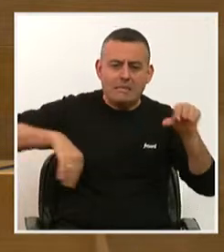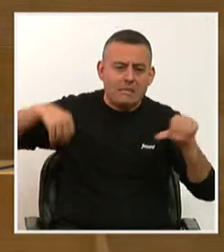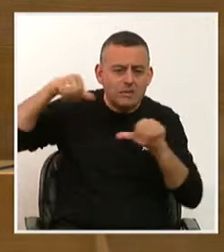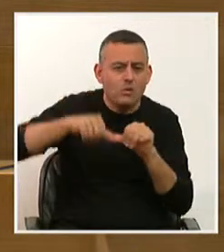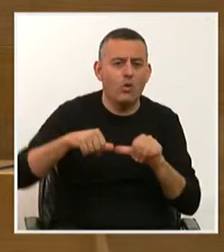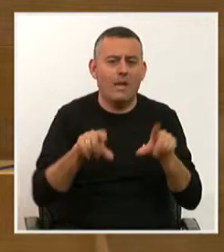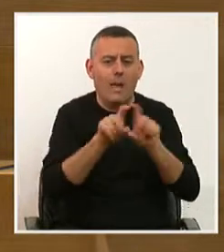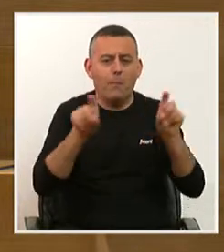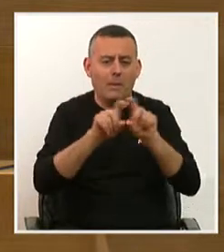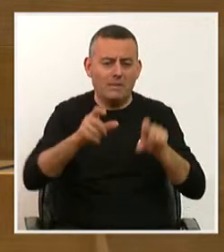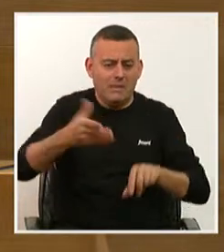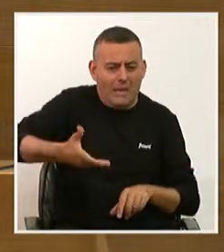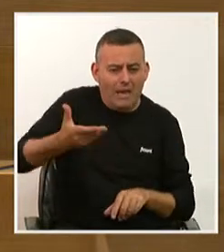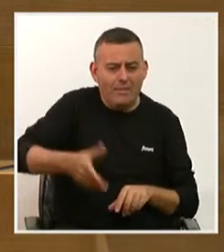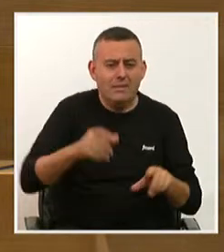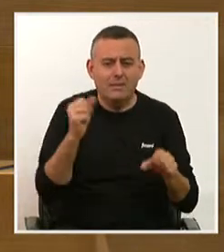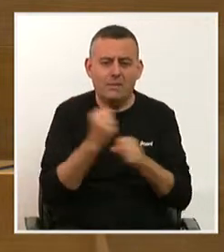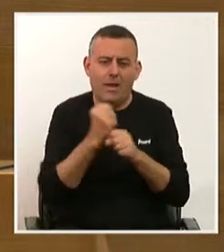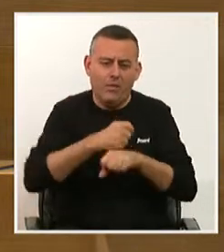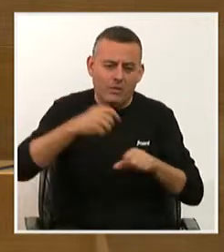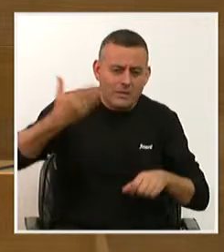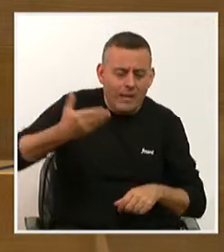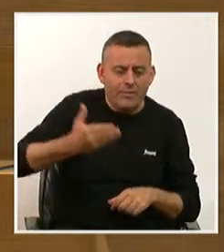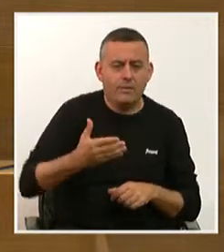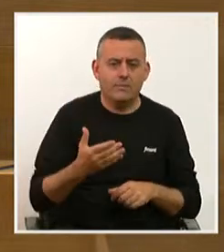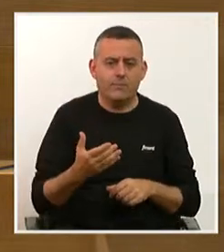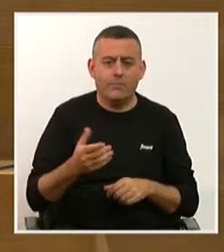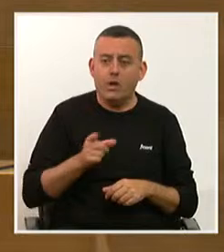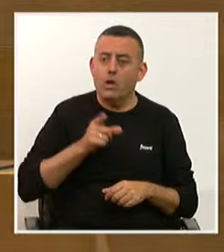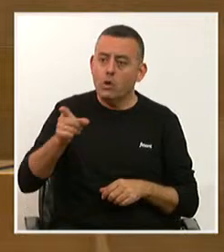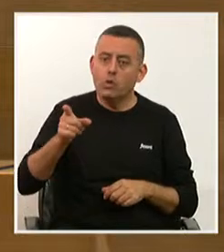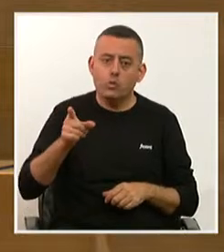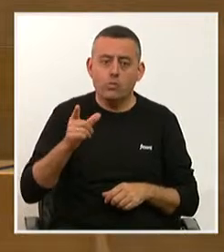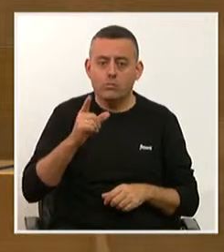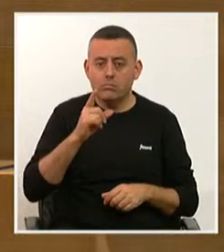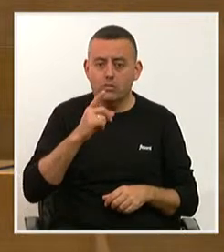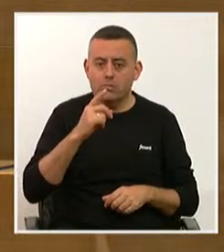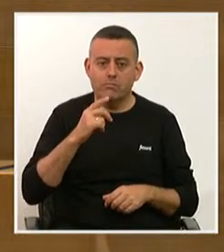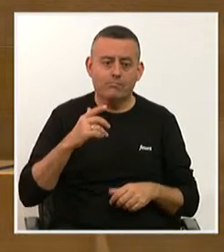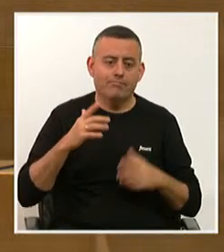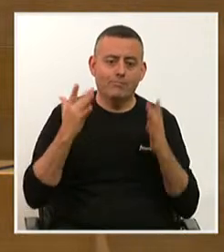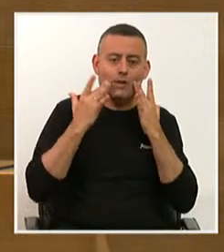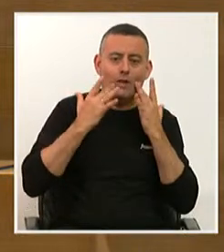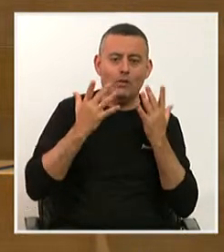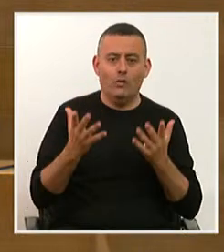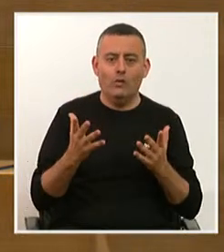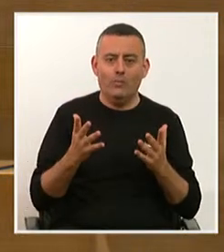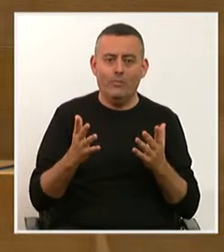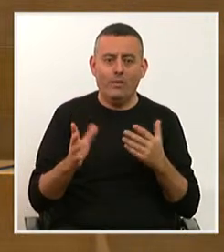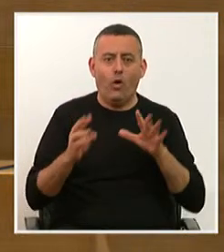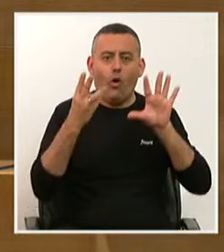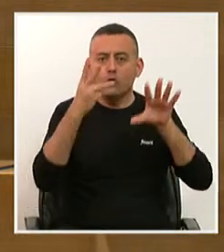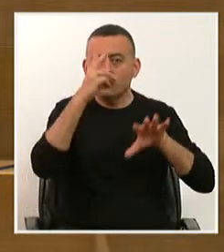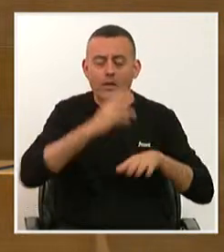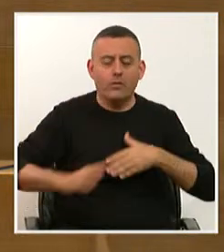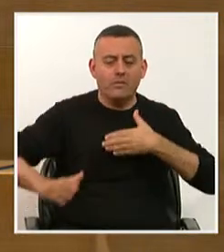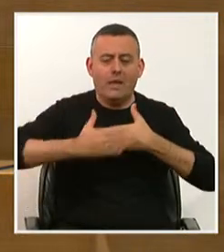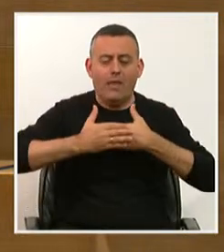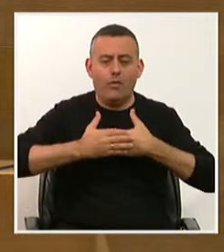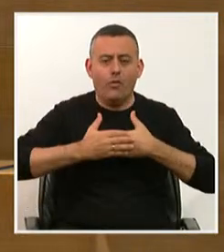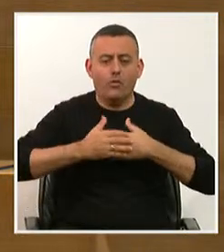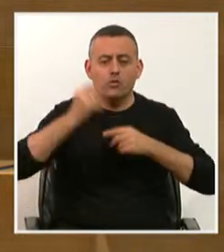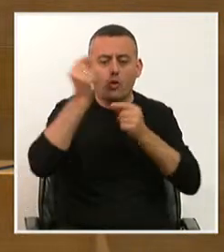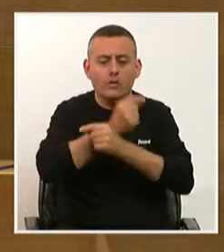empresarios Y ustedes están felices de haber cerrado 8 años con un lamentable 2,8 por pues nuestro compromiso es